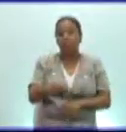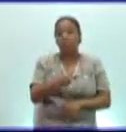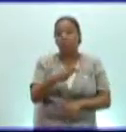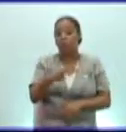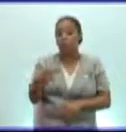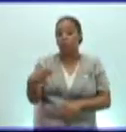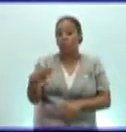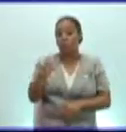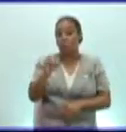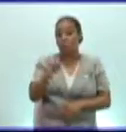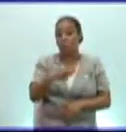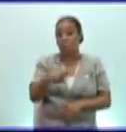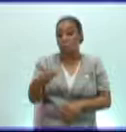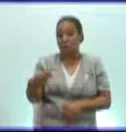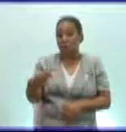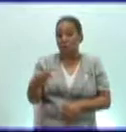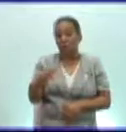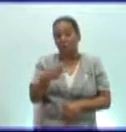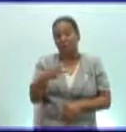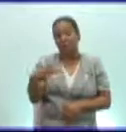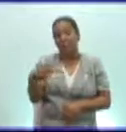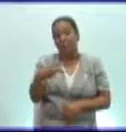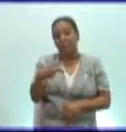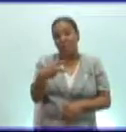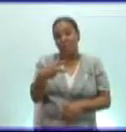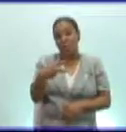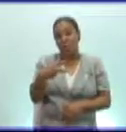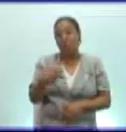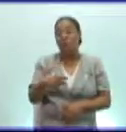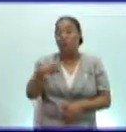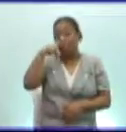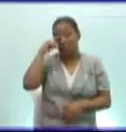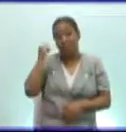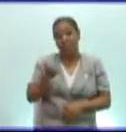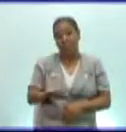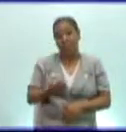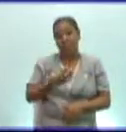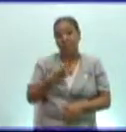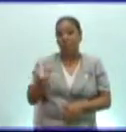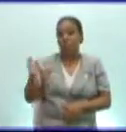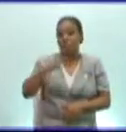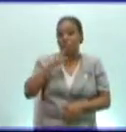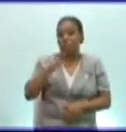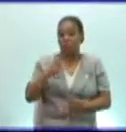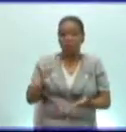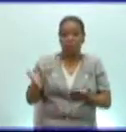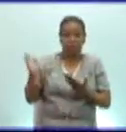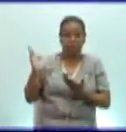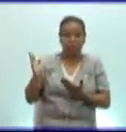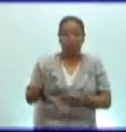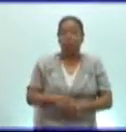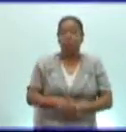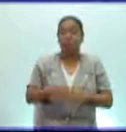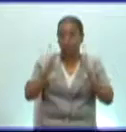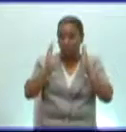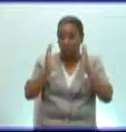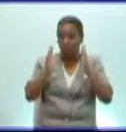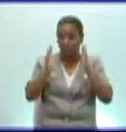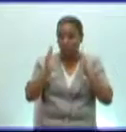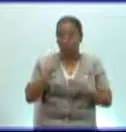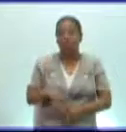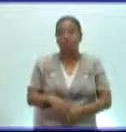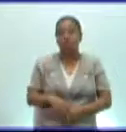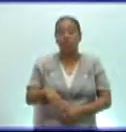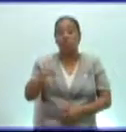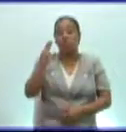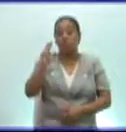menor. Y si esto es así, entonces tendremos lo siguiente. Cuando la concentración de ion hidrógeno es mayor